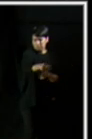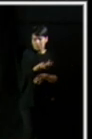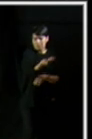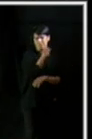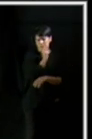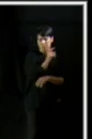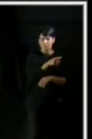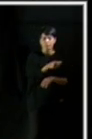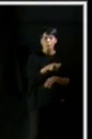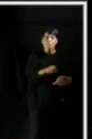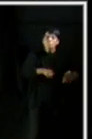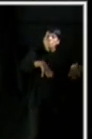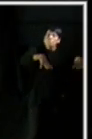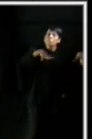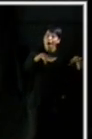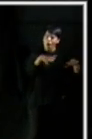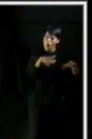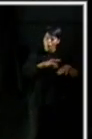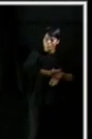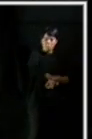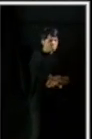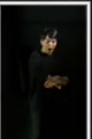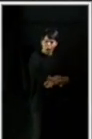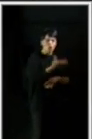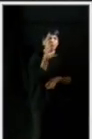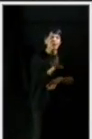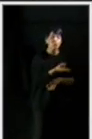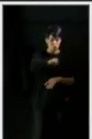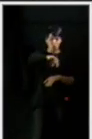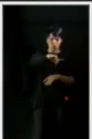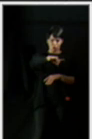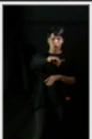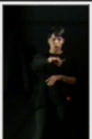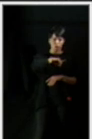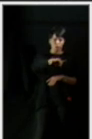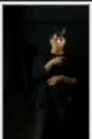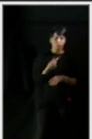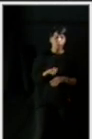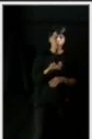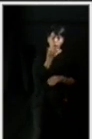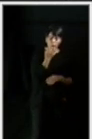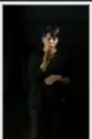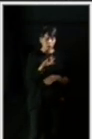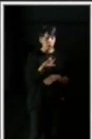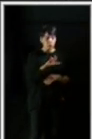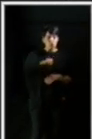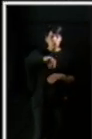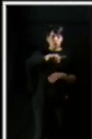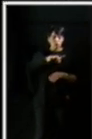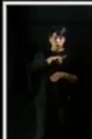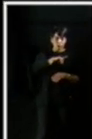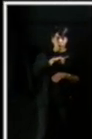historia nosotros nosotros con nuestras malas decisiones estamos haciendo que esas bacterias que de manera natural